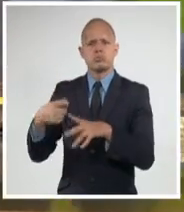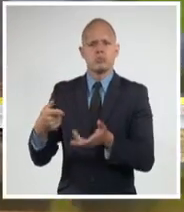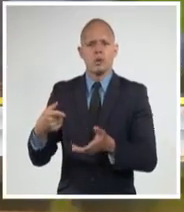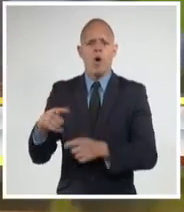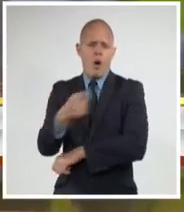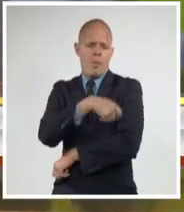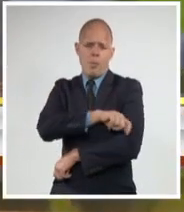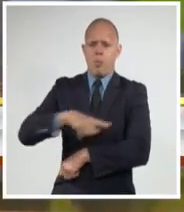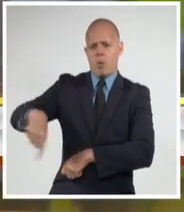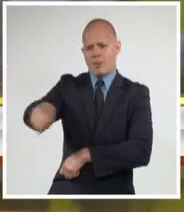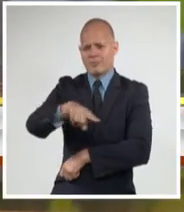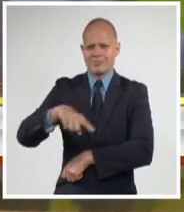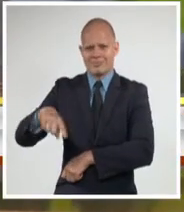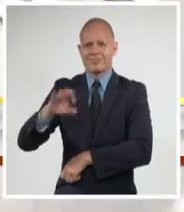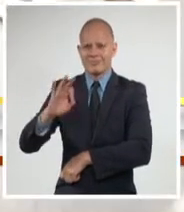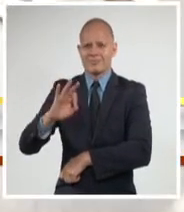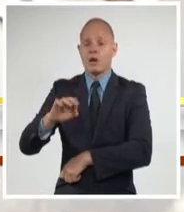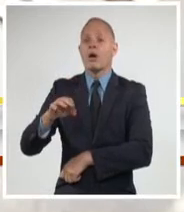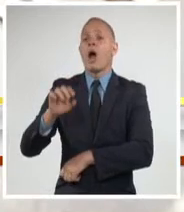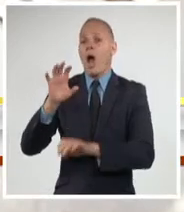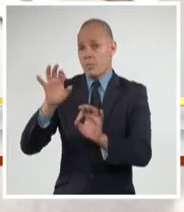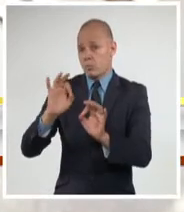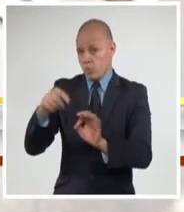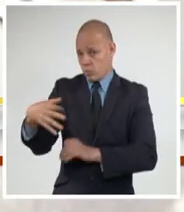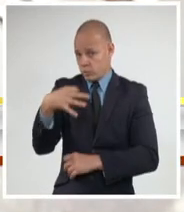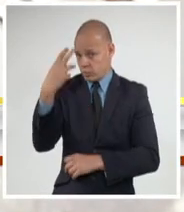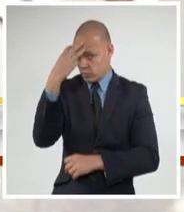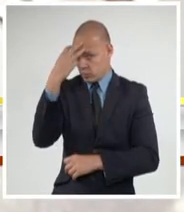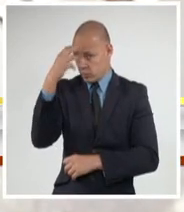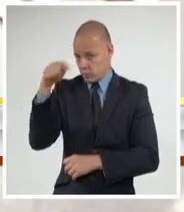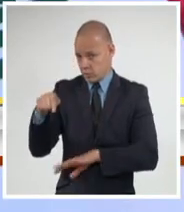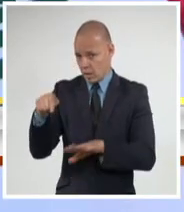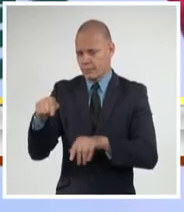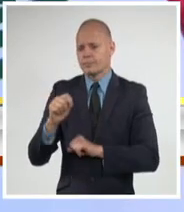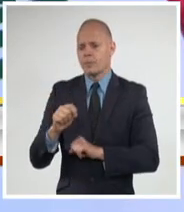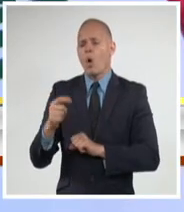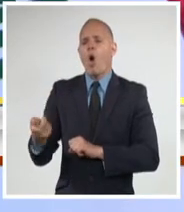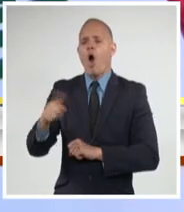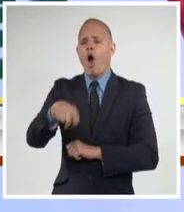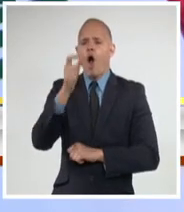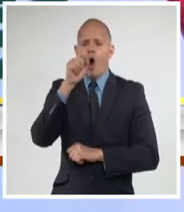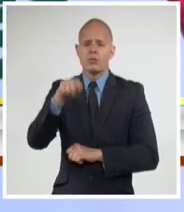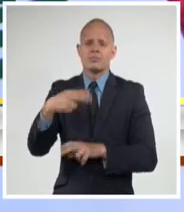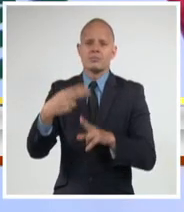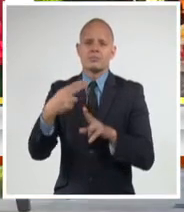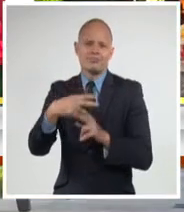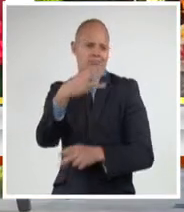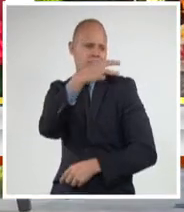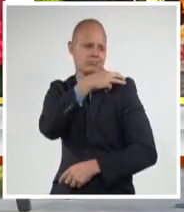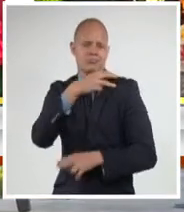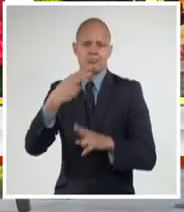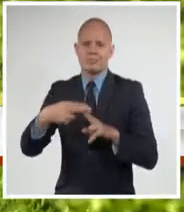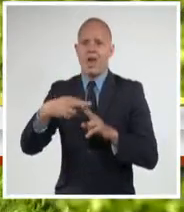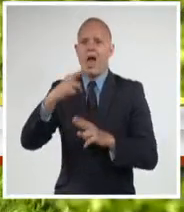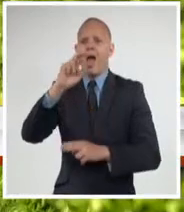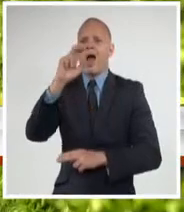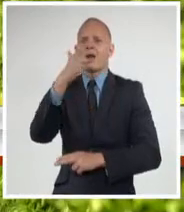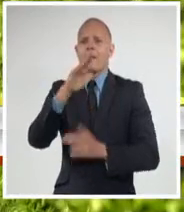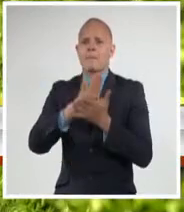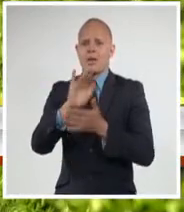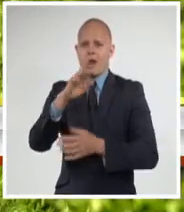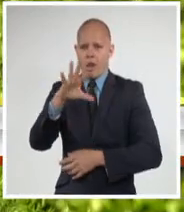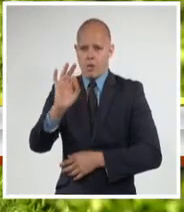un poblado cabecera del Tercer Frente, acompañada por el comandante de la Revolución, Ramiro Valdés Menéndez, viceprimer ministro de Cuba, y